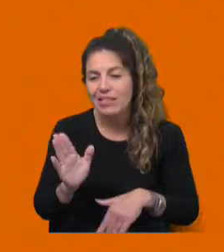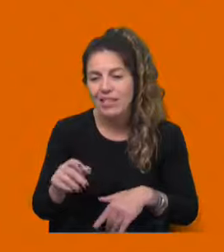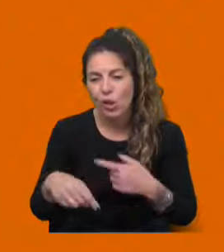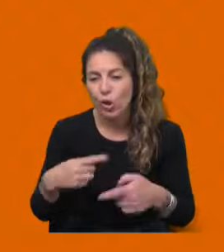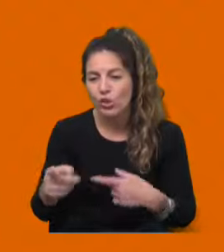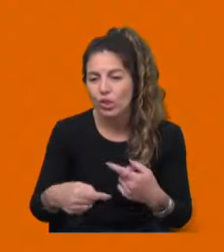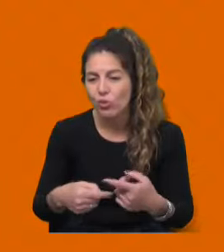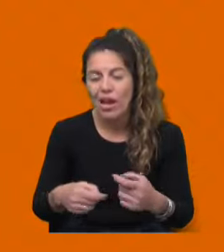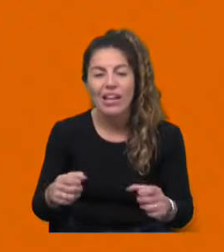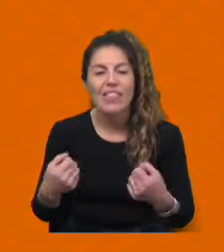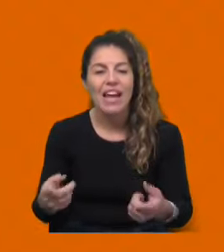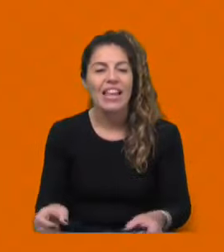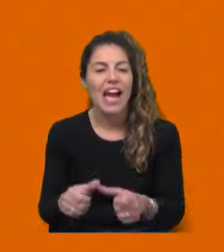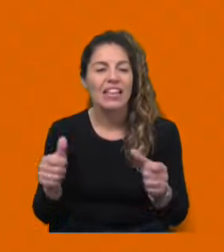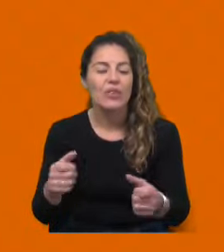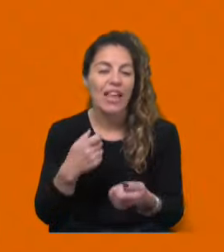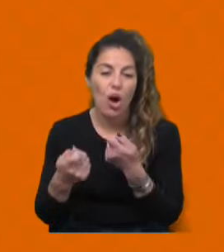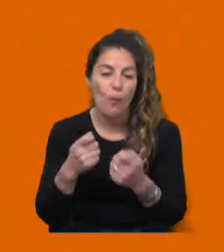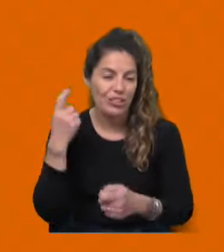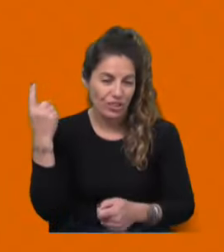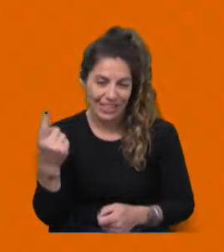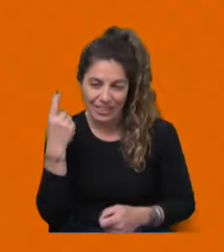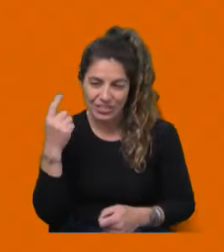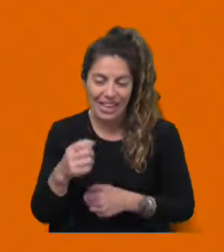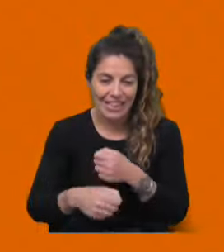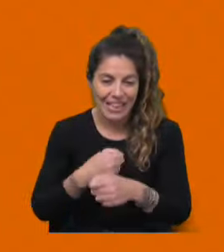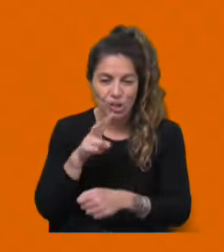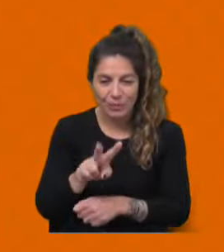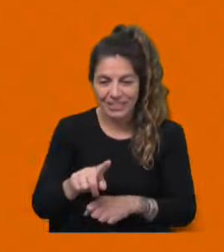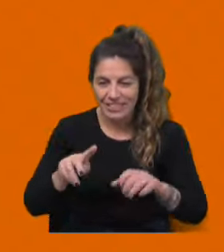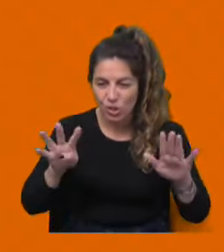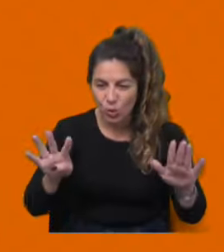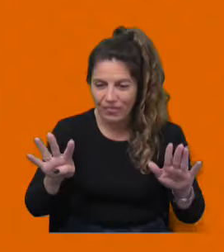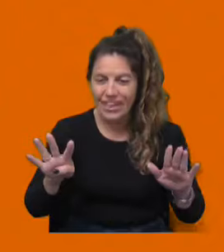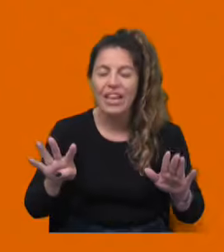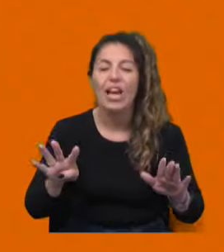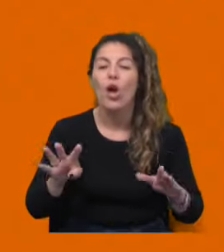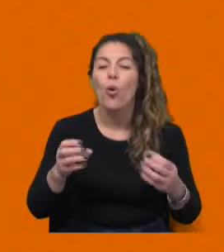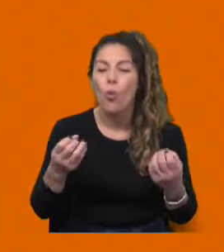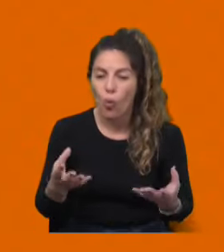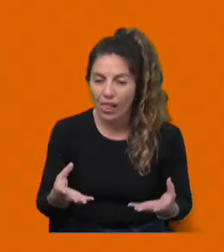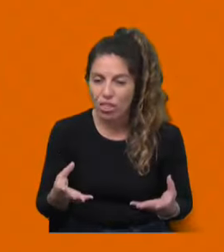que darle agilidad al comercio exterior. En el año 2019, cuando